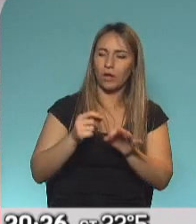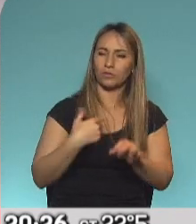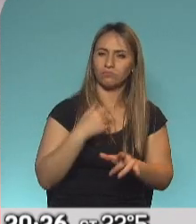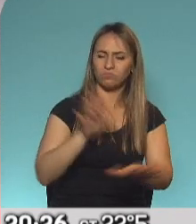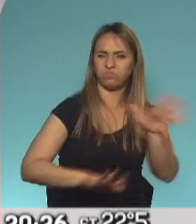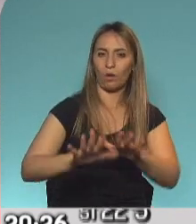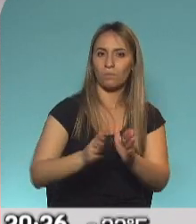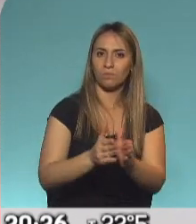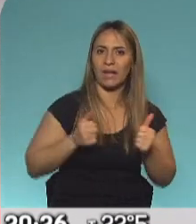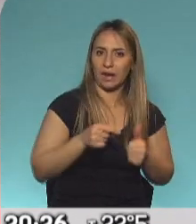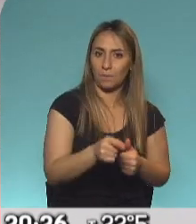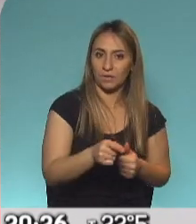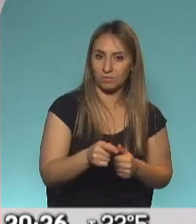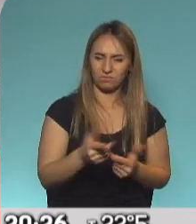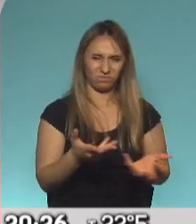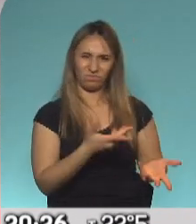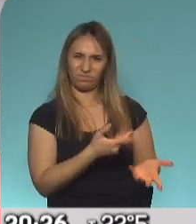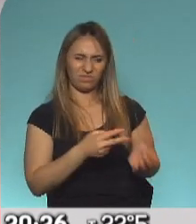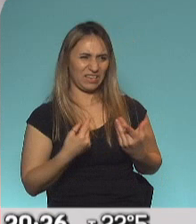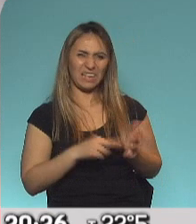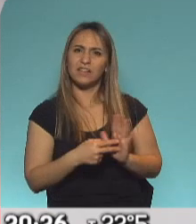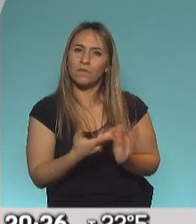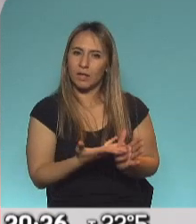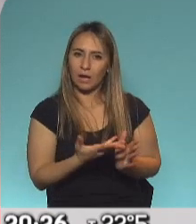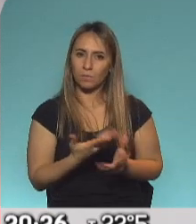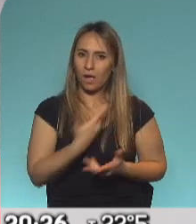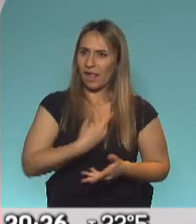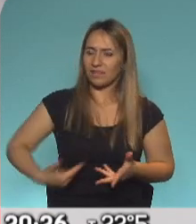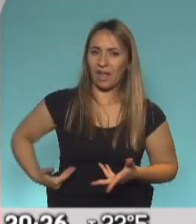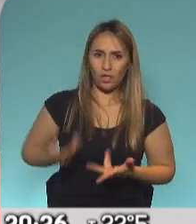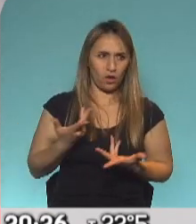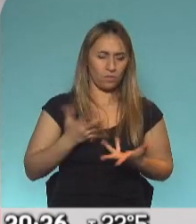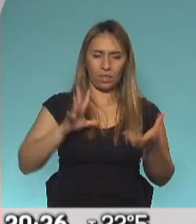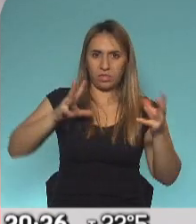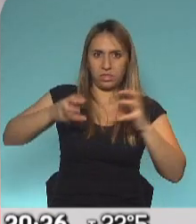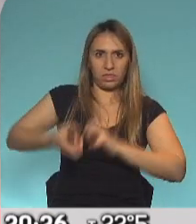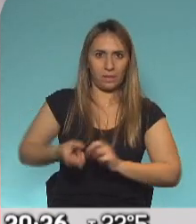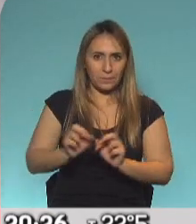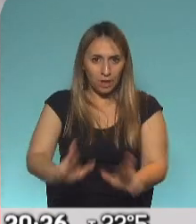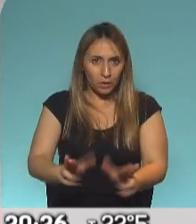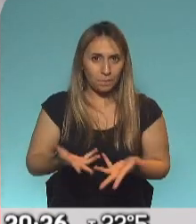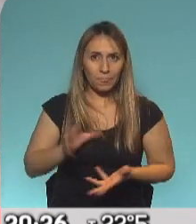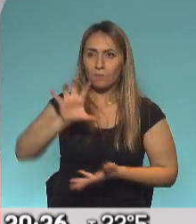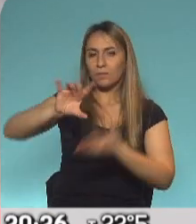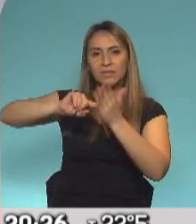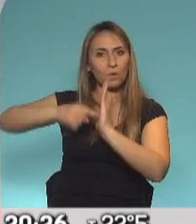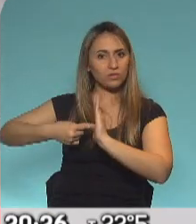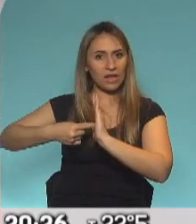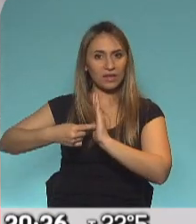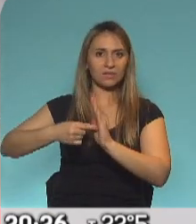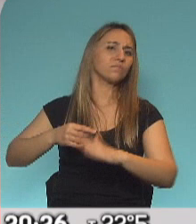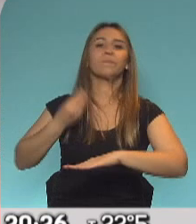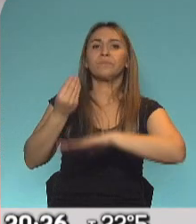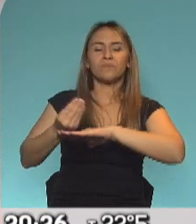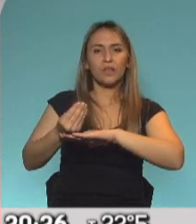qué hubiera sido eso, deteriorar aún más las capacidades del Estado. ¿Dónde estaríamos hoy nosotros? Una provincia de Buenos Aires gobernada por